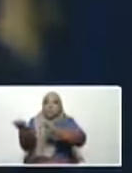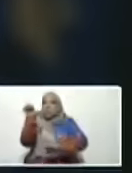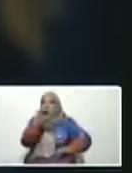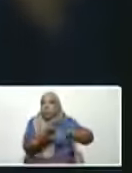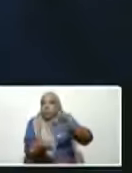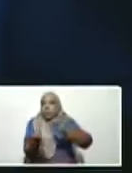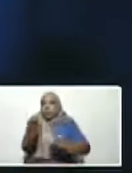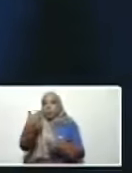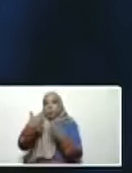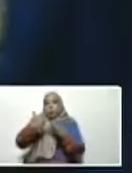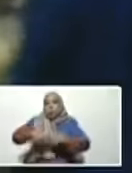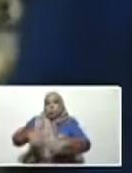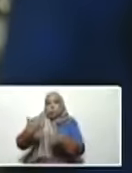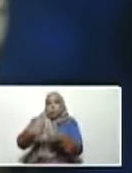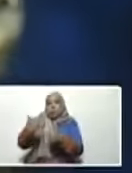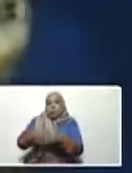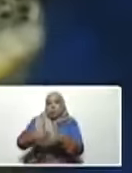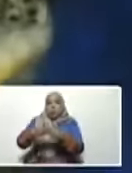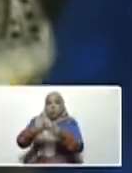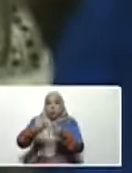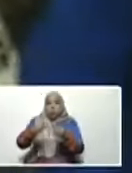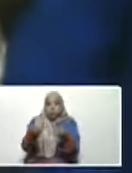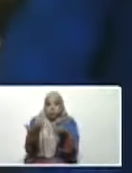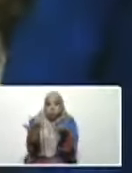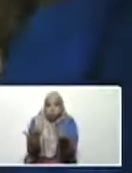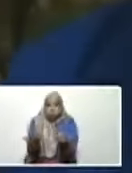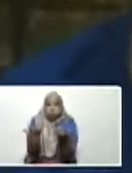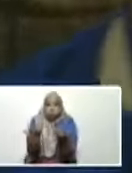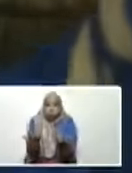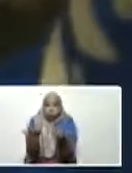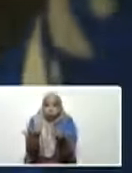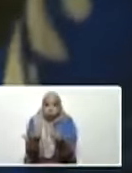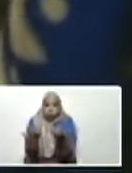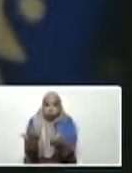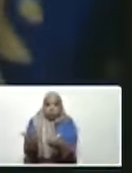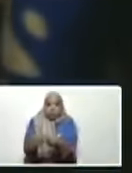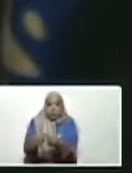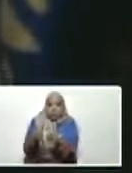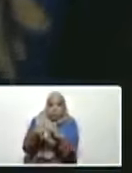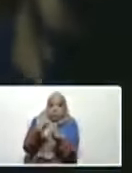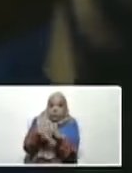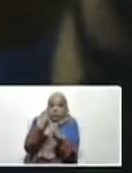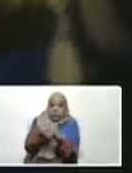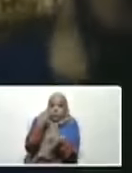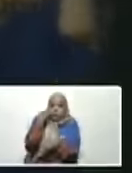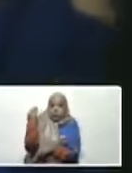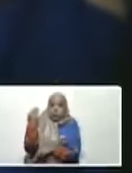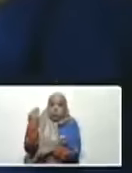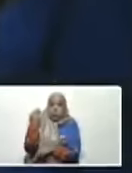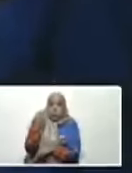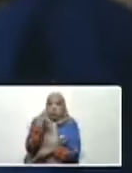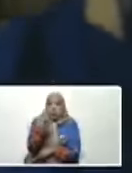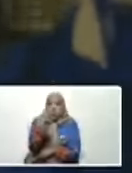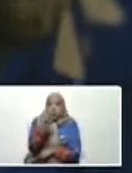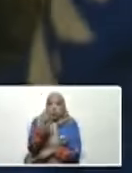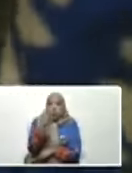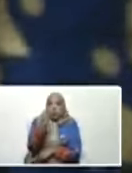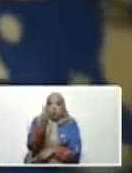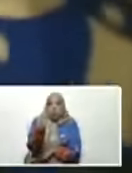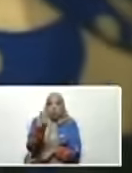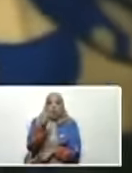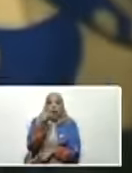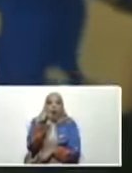Es un crudo pesado y ya en esas condiciones lo tenemos con 0.1% de